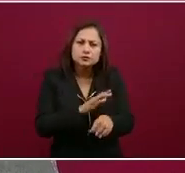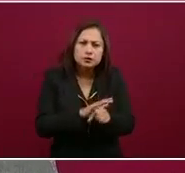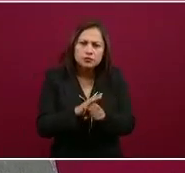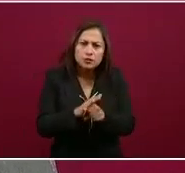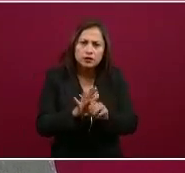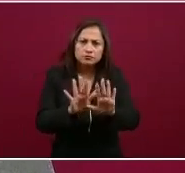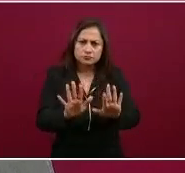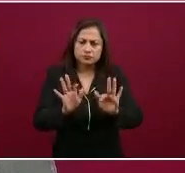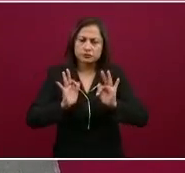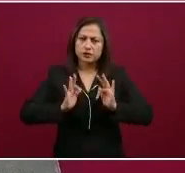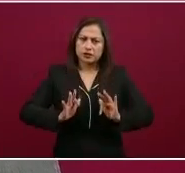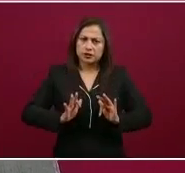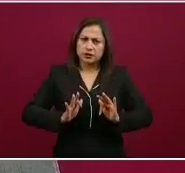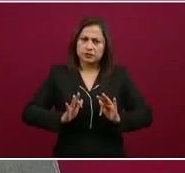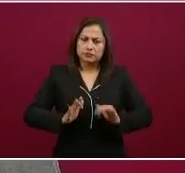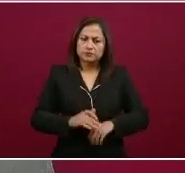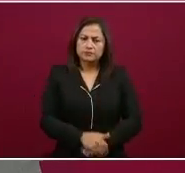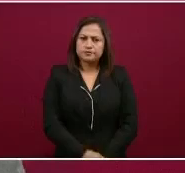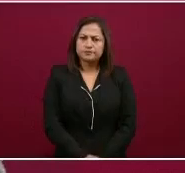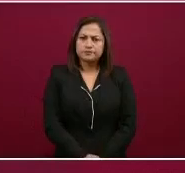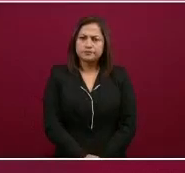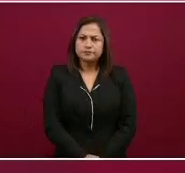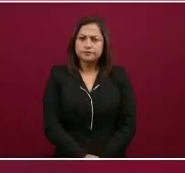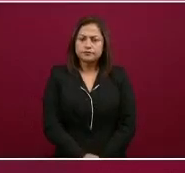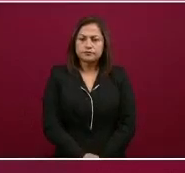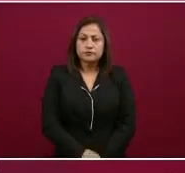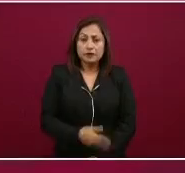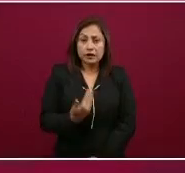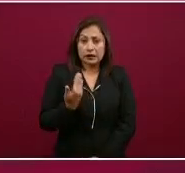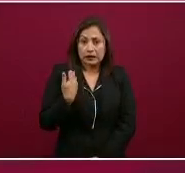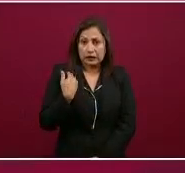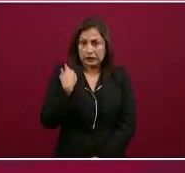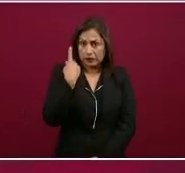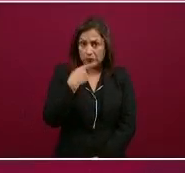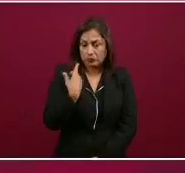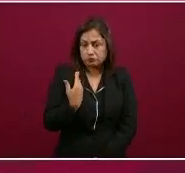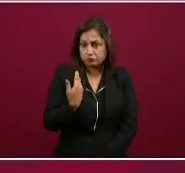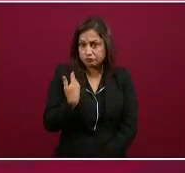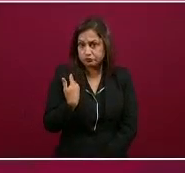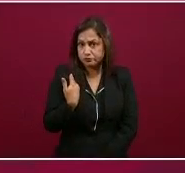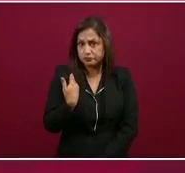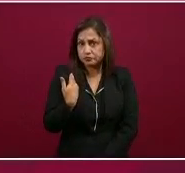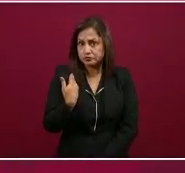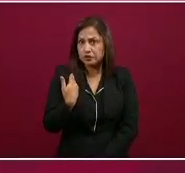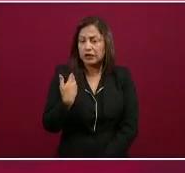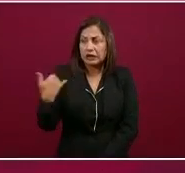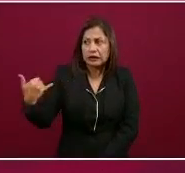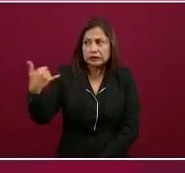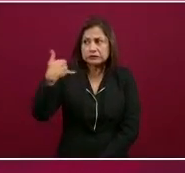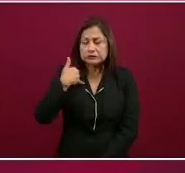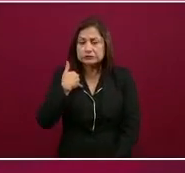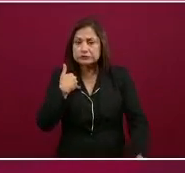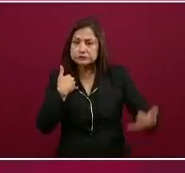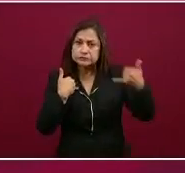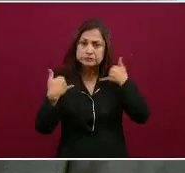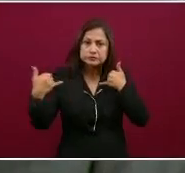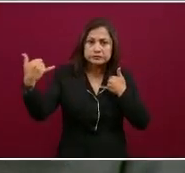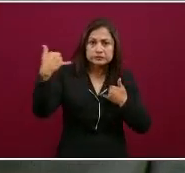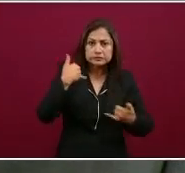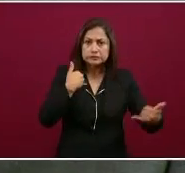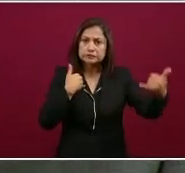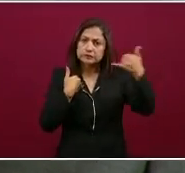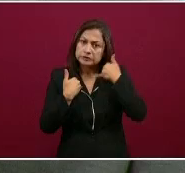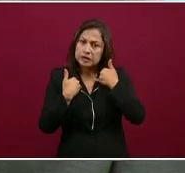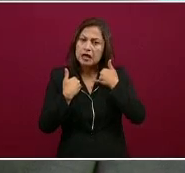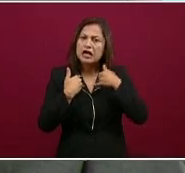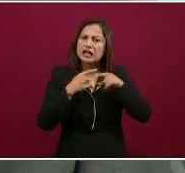En las últimas horas he recibido llamadas de apoyo de